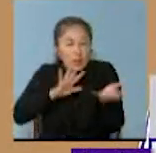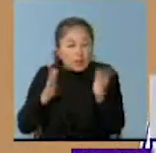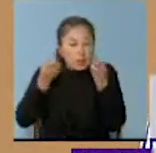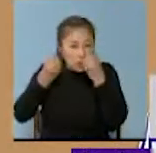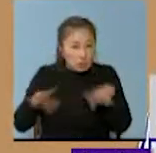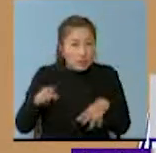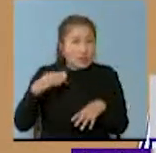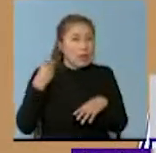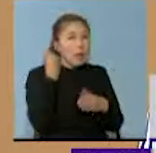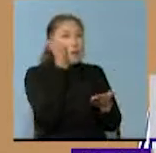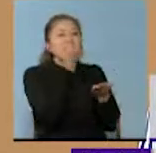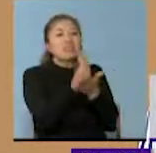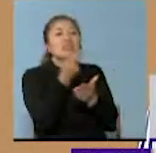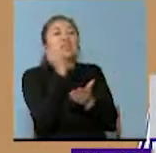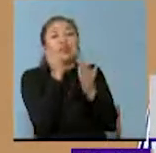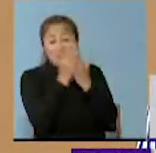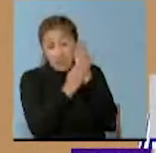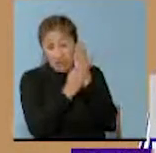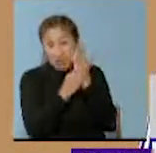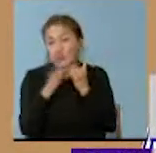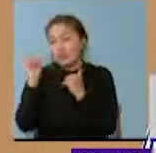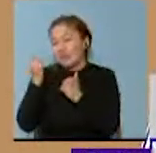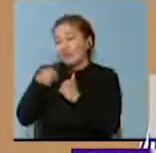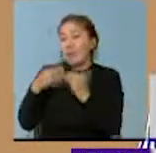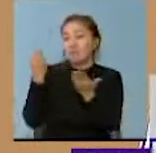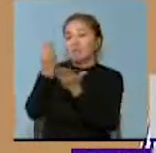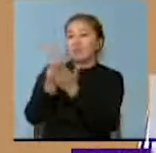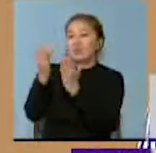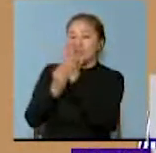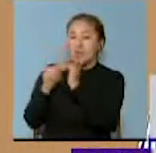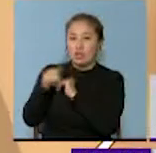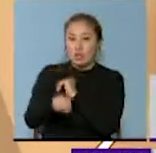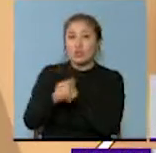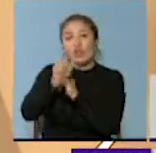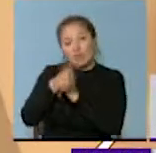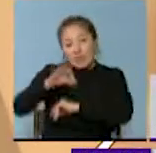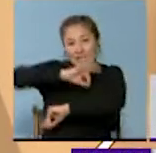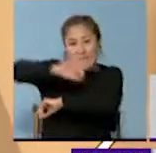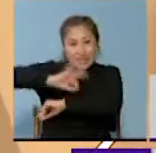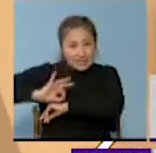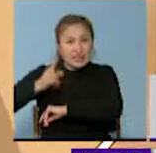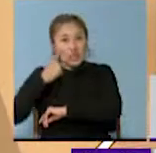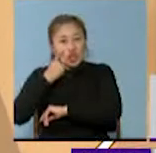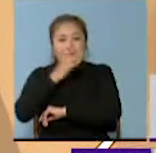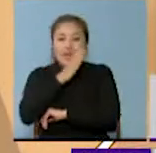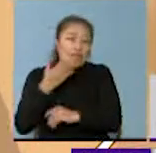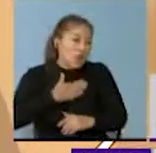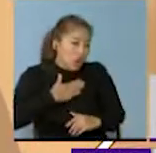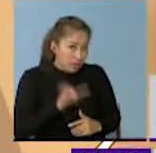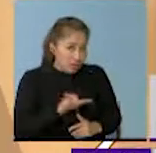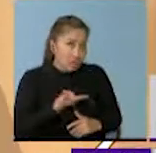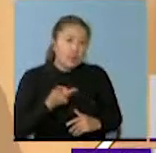con la presencia del ministro del interior efectivamente se y por supuesto del arquitecto jorge muy contento con esta